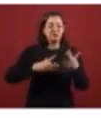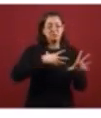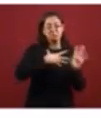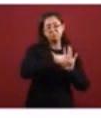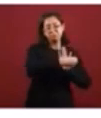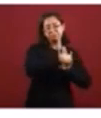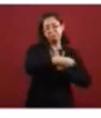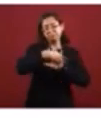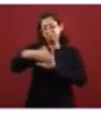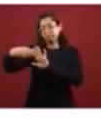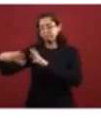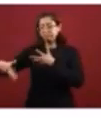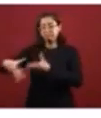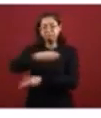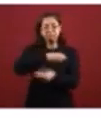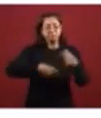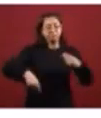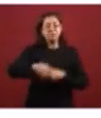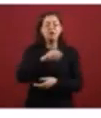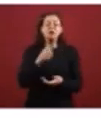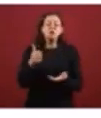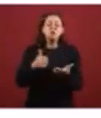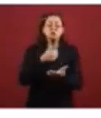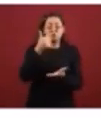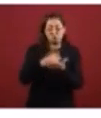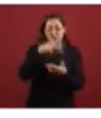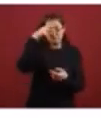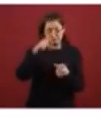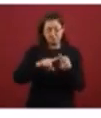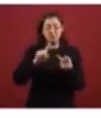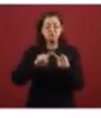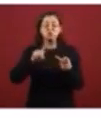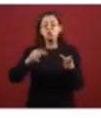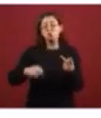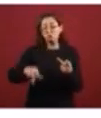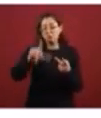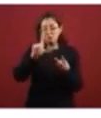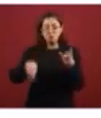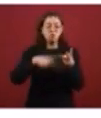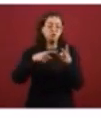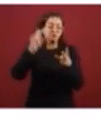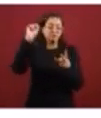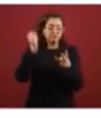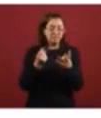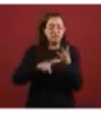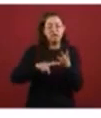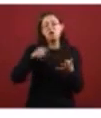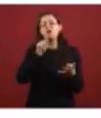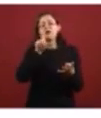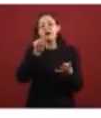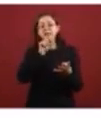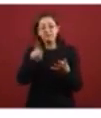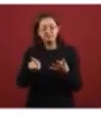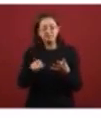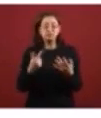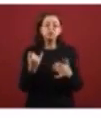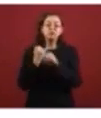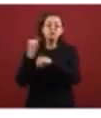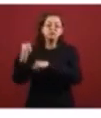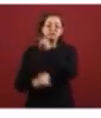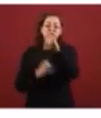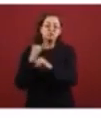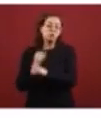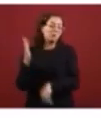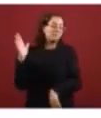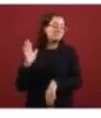seguir en la ciudad de mexico seguidos de nuevo león sinaloa y jalisco respectivamente y a nivel internacional el mayor